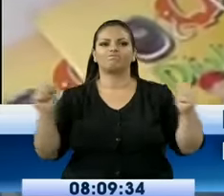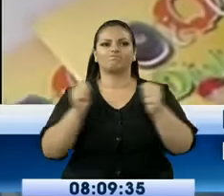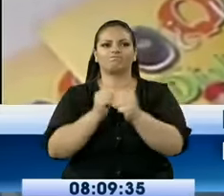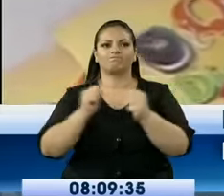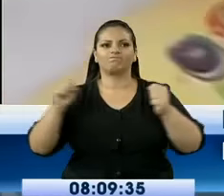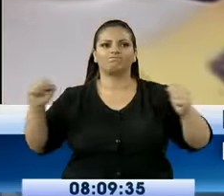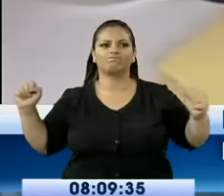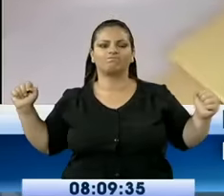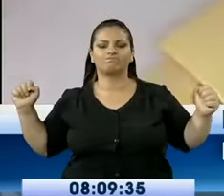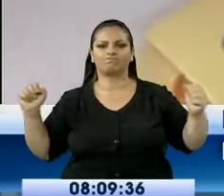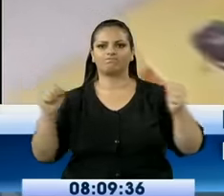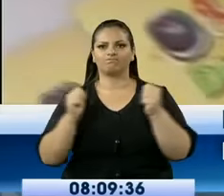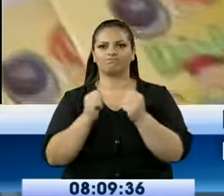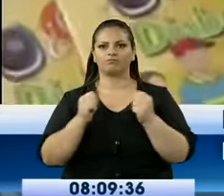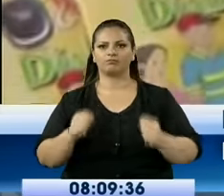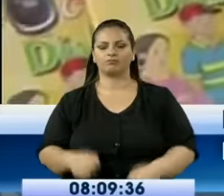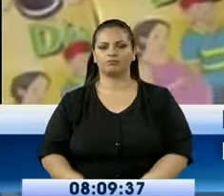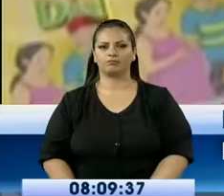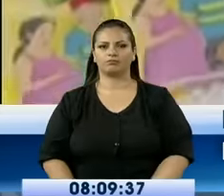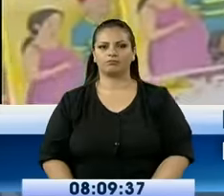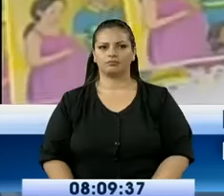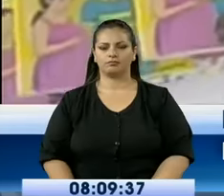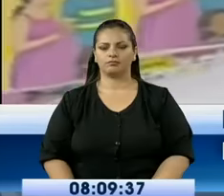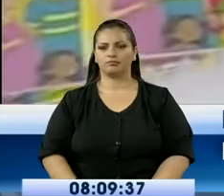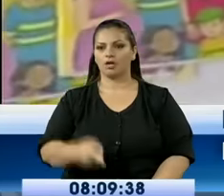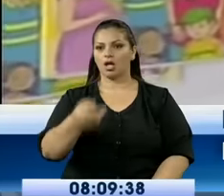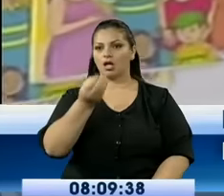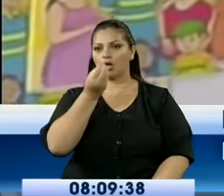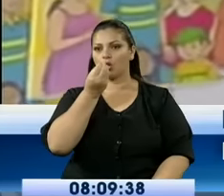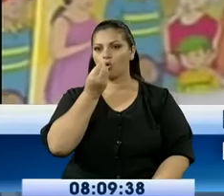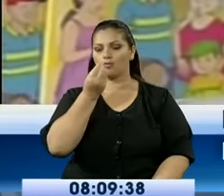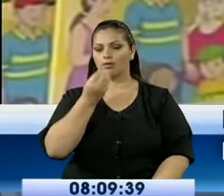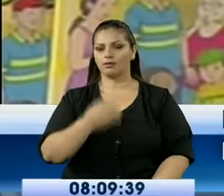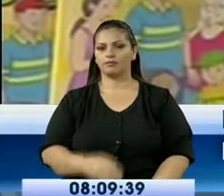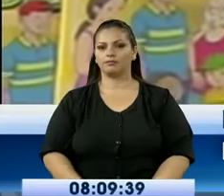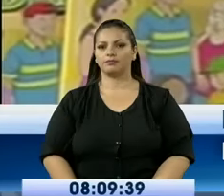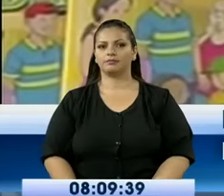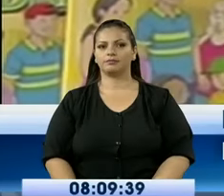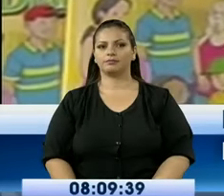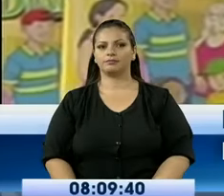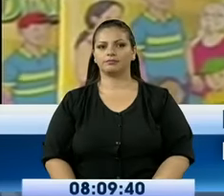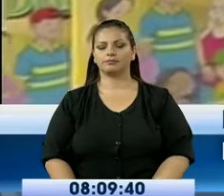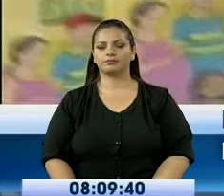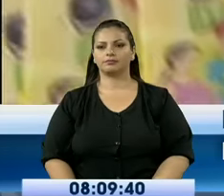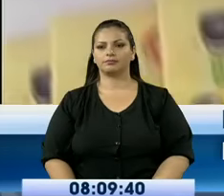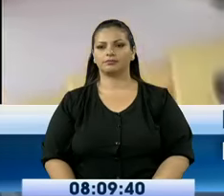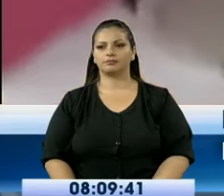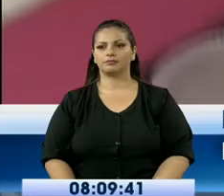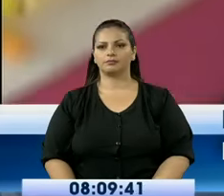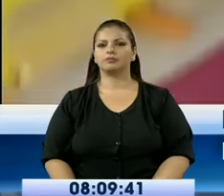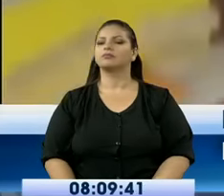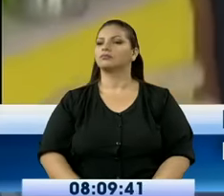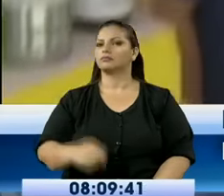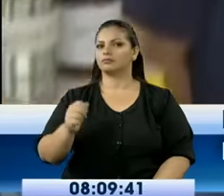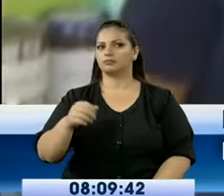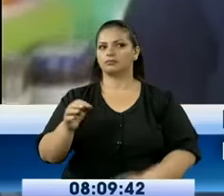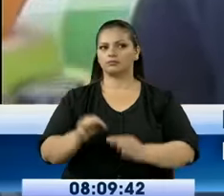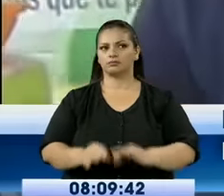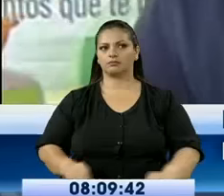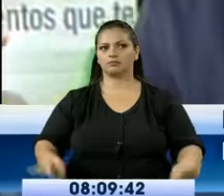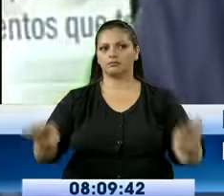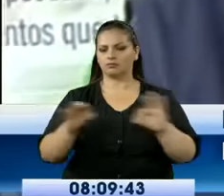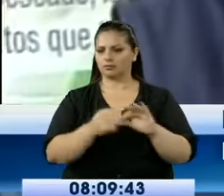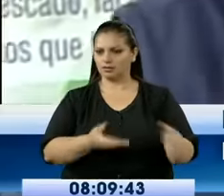lenteja. Ah, esta receta es nueva. Ya mismo me hace la demostración. Sería importante que vaya la actividad. Sería importante que pase allá la